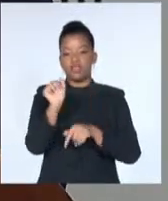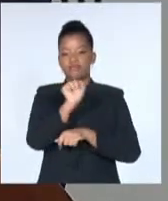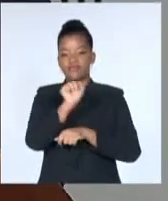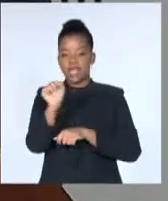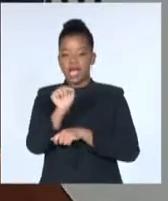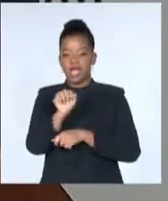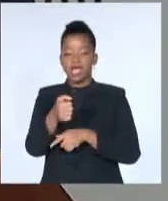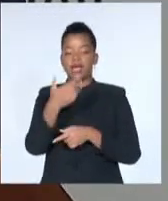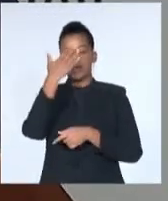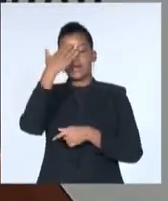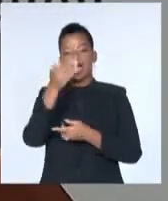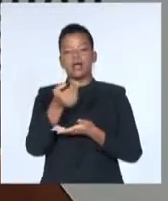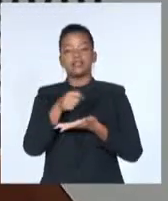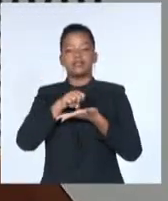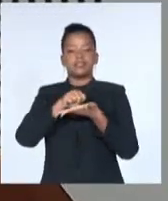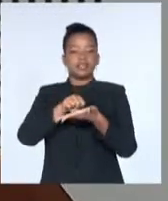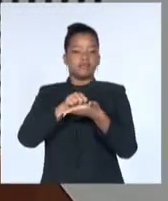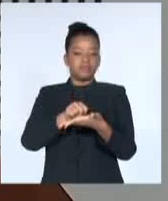servicios.